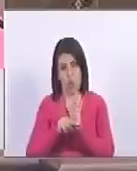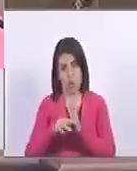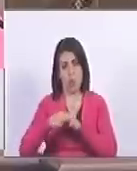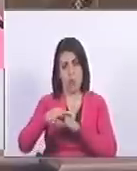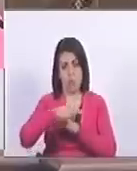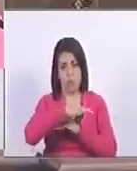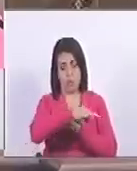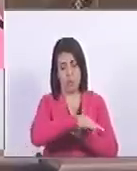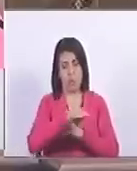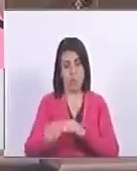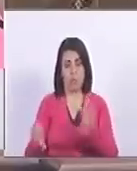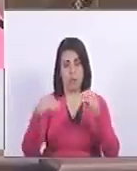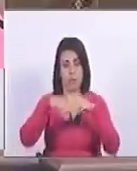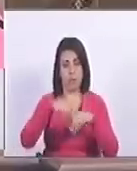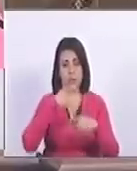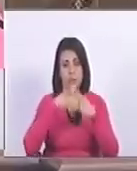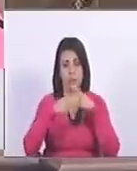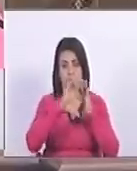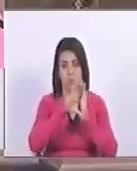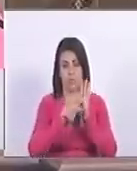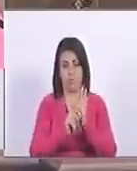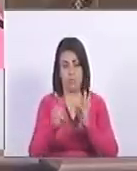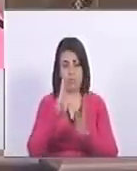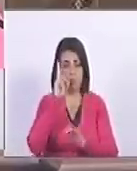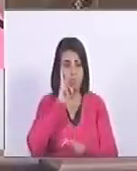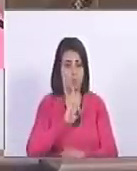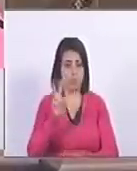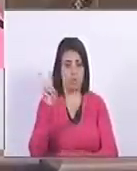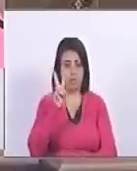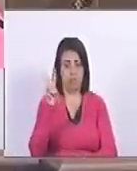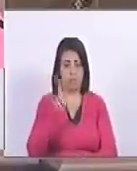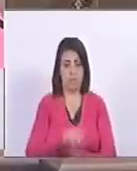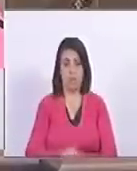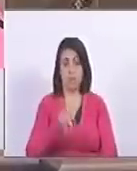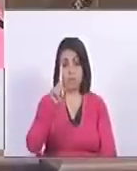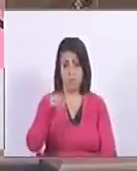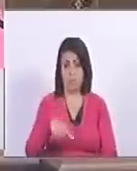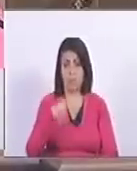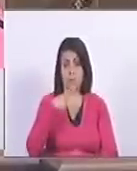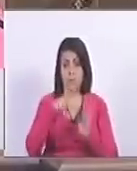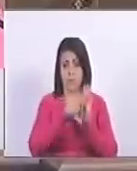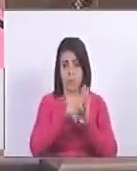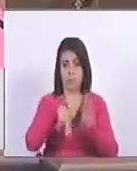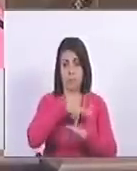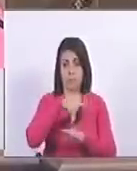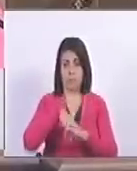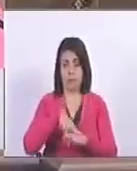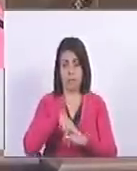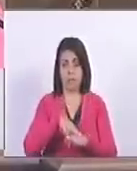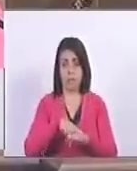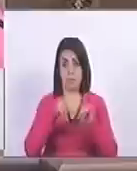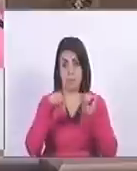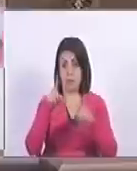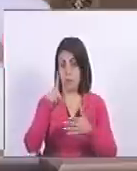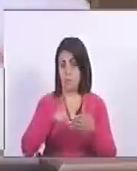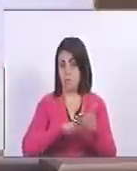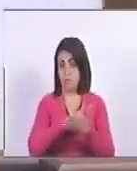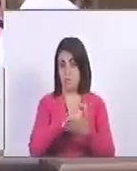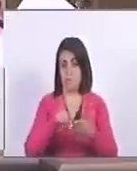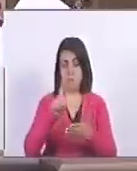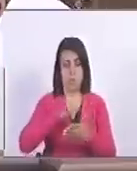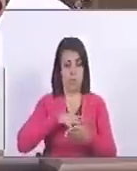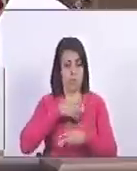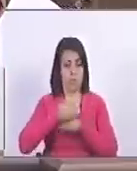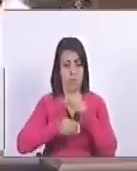de conformidad con lo establecido en la Constitución de la República Bolivariana de Venezuela y la Ley Nacional. Es nulo e